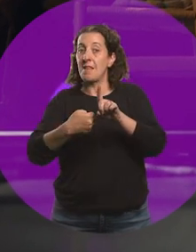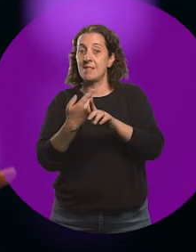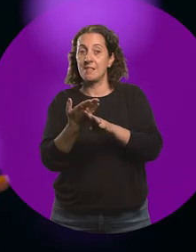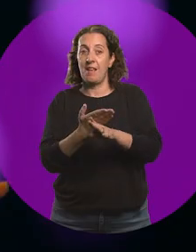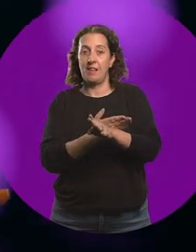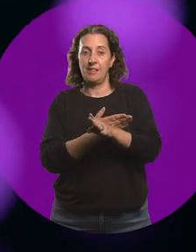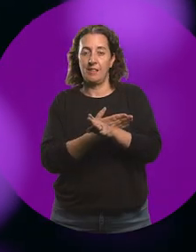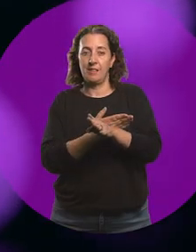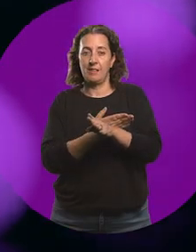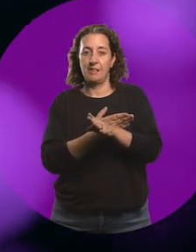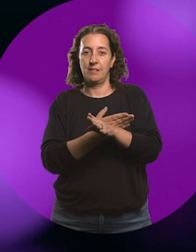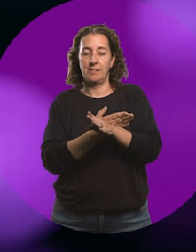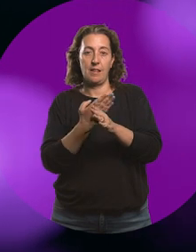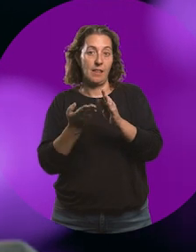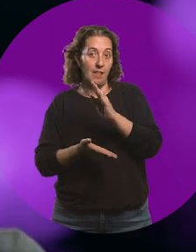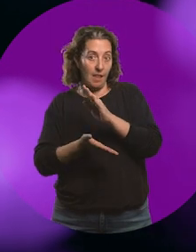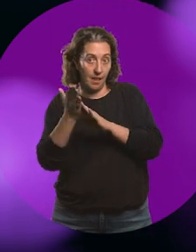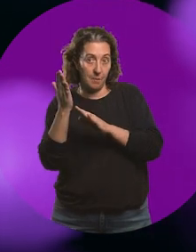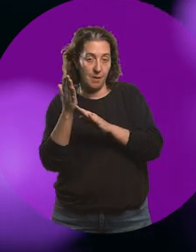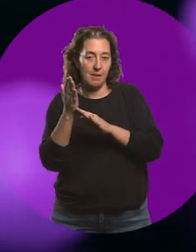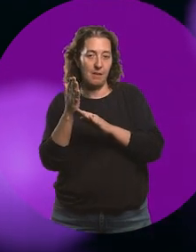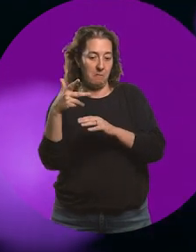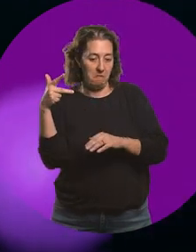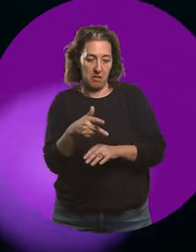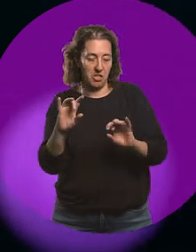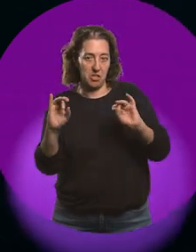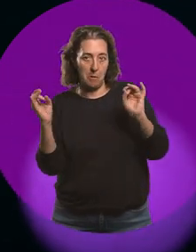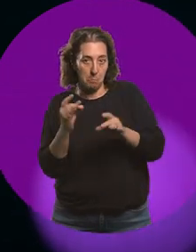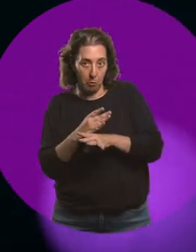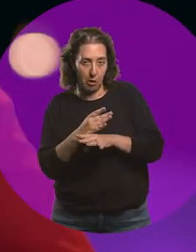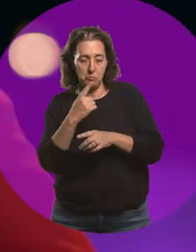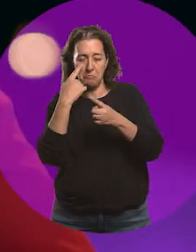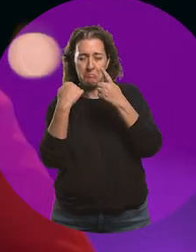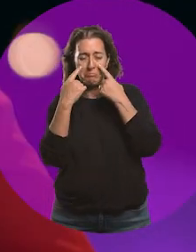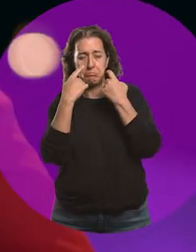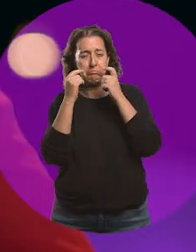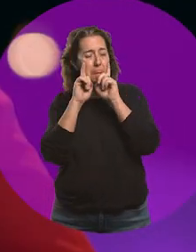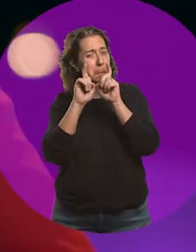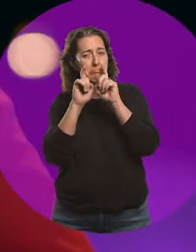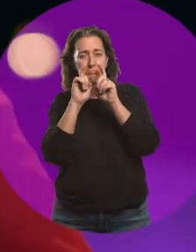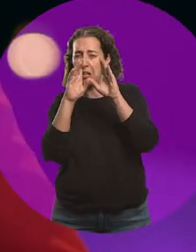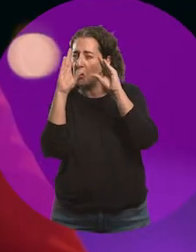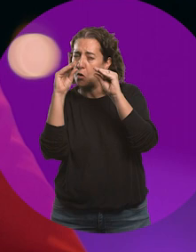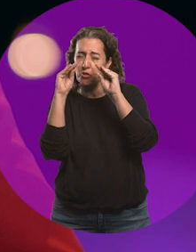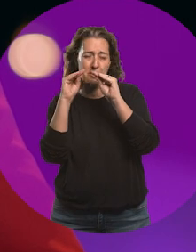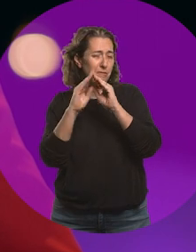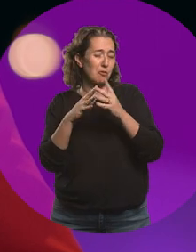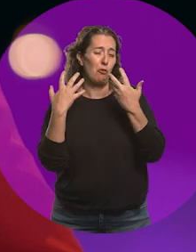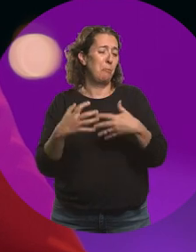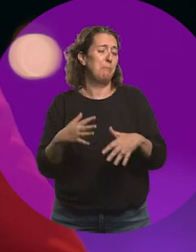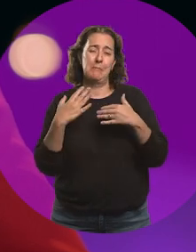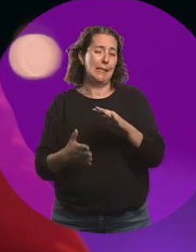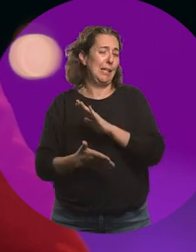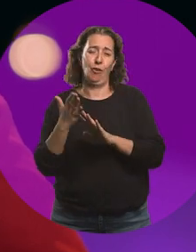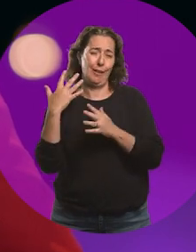irme, de tener fecha para irme, lloraba todas las noches, todas las noches lloraba. Me quiero ir, y era como todo